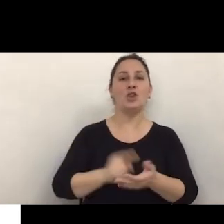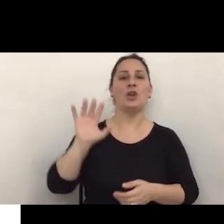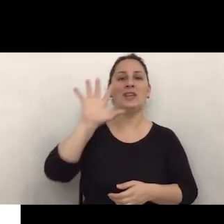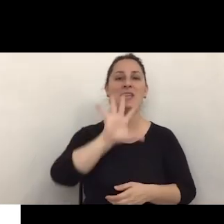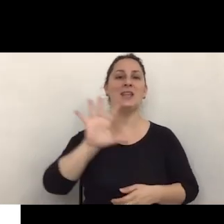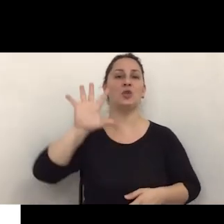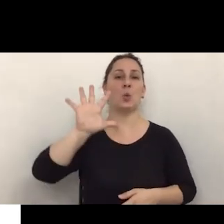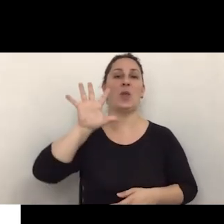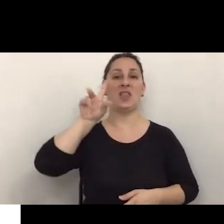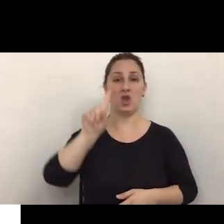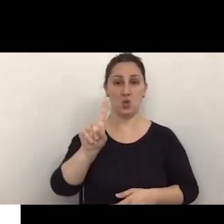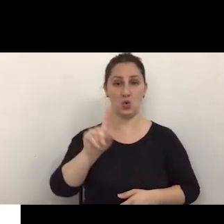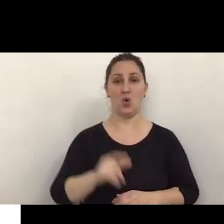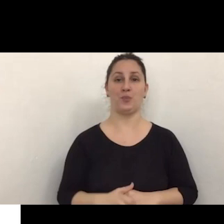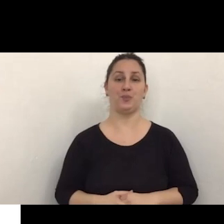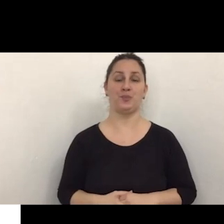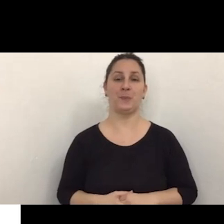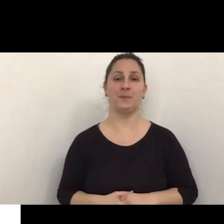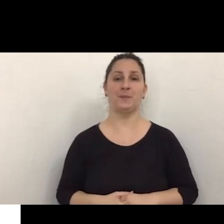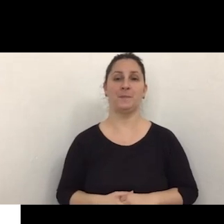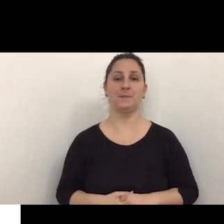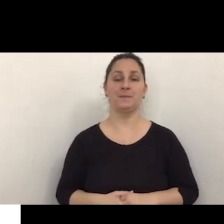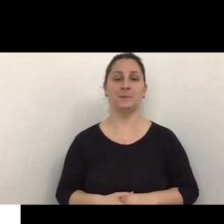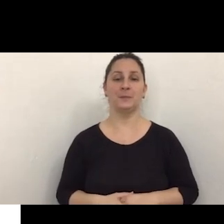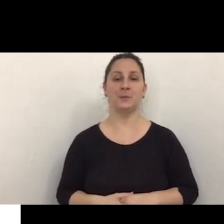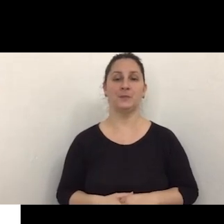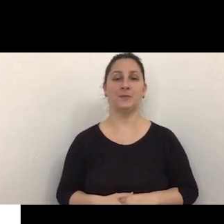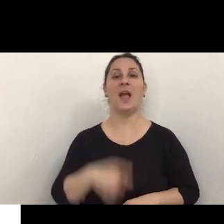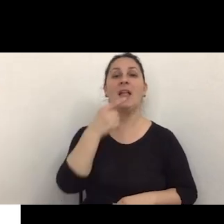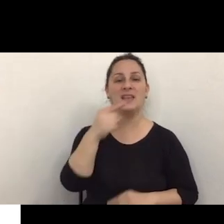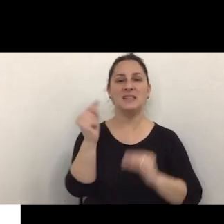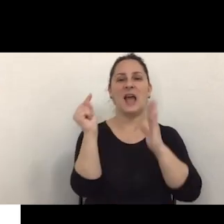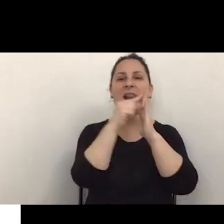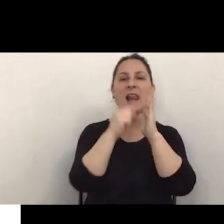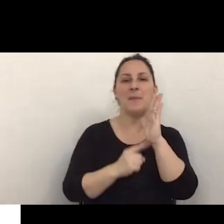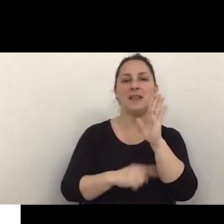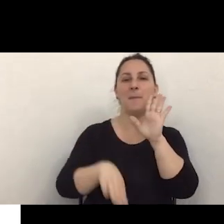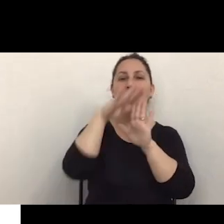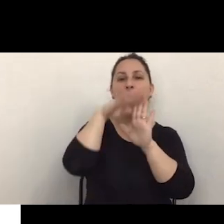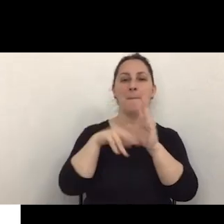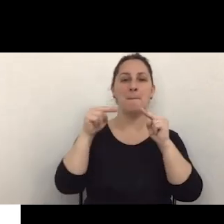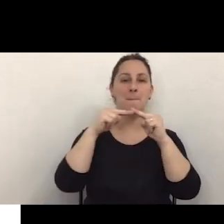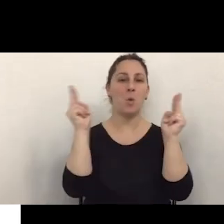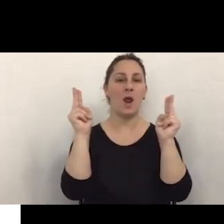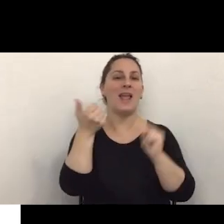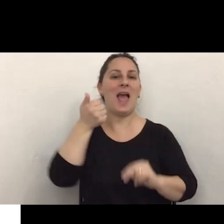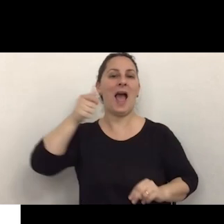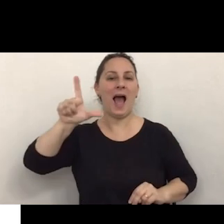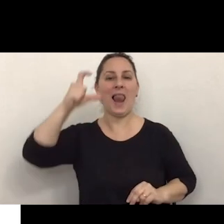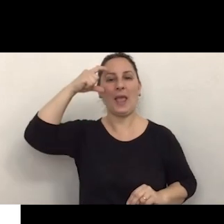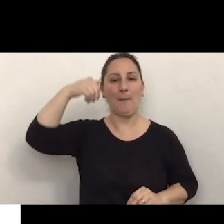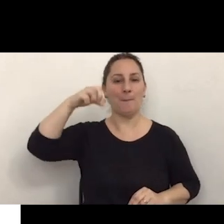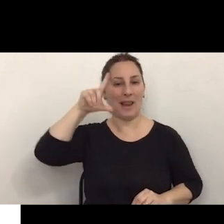551, que viene a reglamentar el programa Puente al Empleo, este